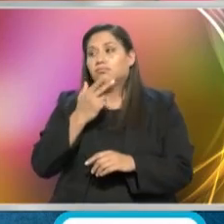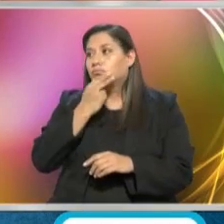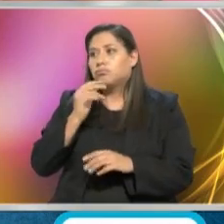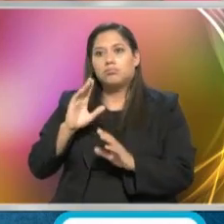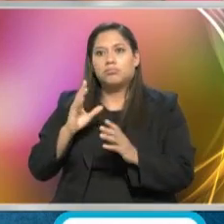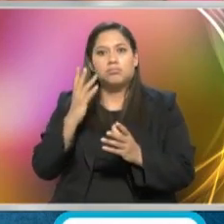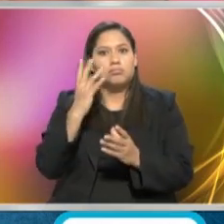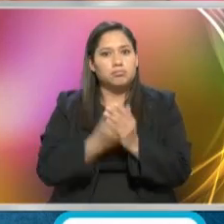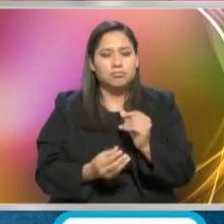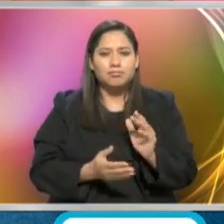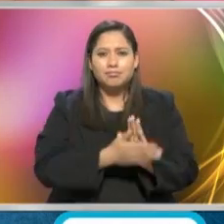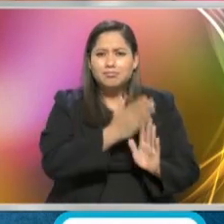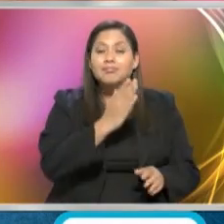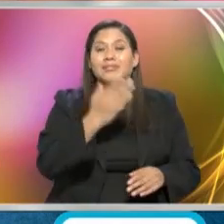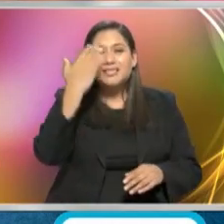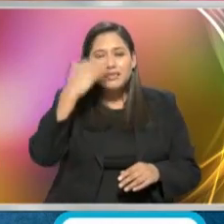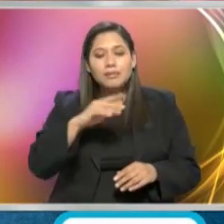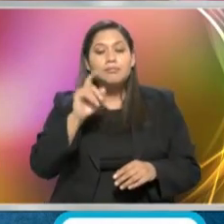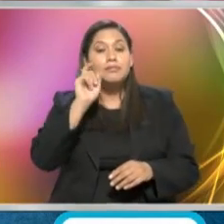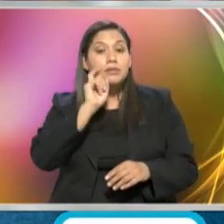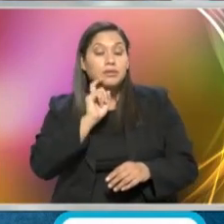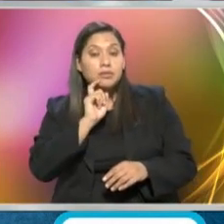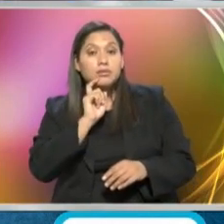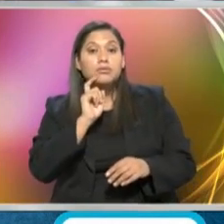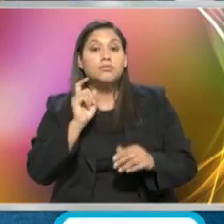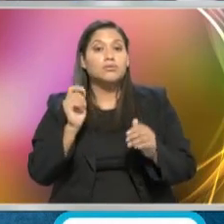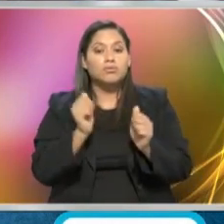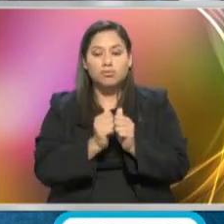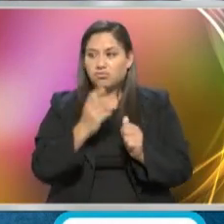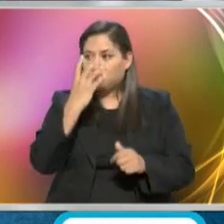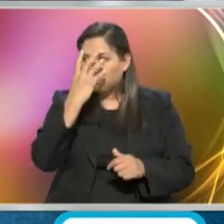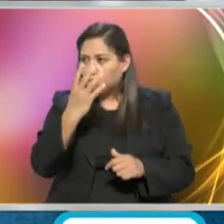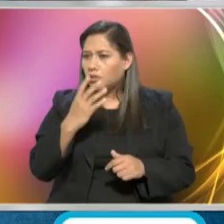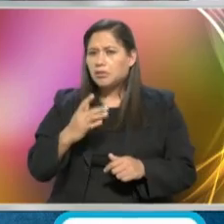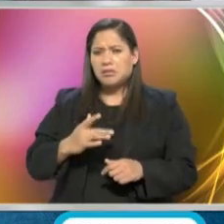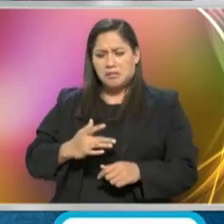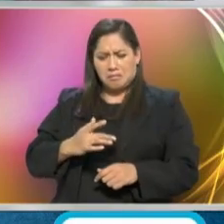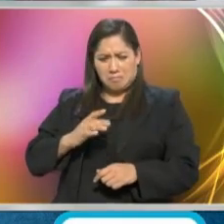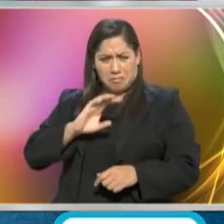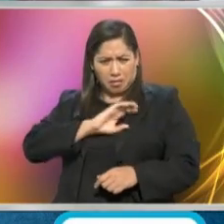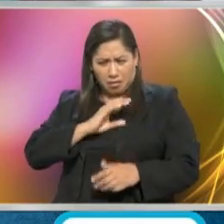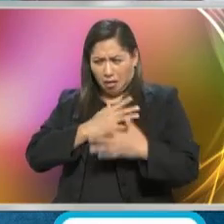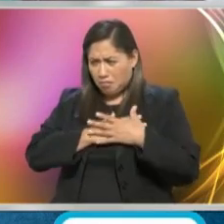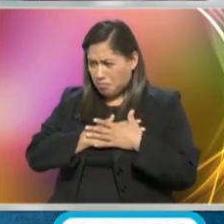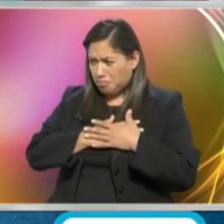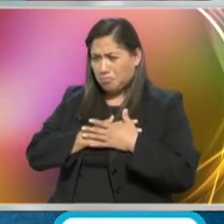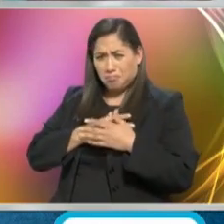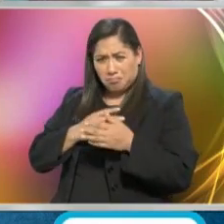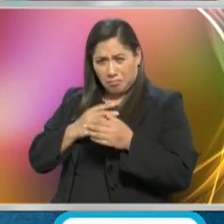hay como mucho el sexo sin la cuestión del compromiso afectivo, ¿no? Entonces, bueno, si se da